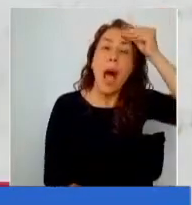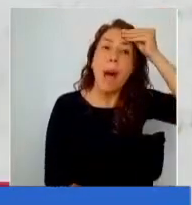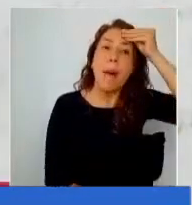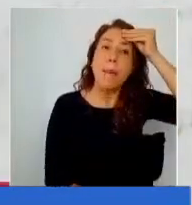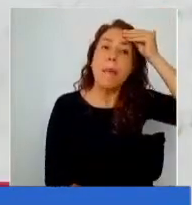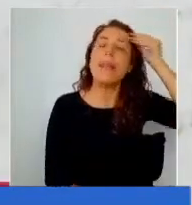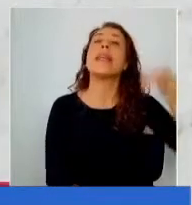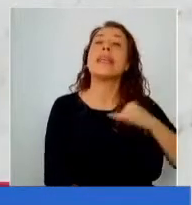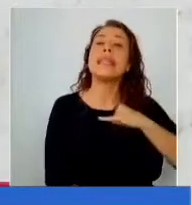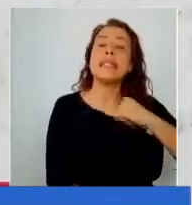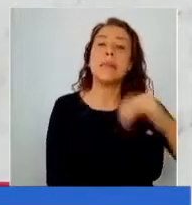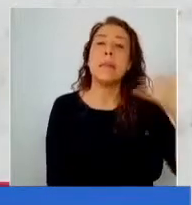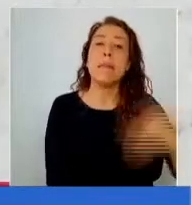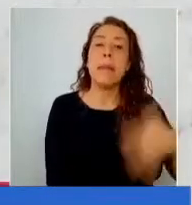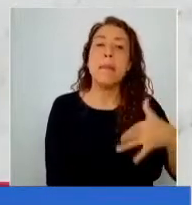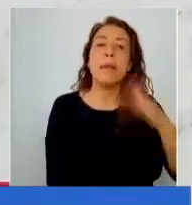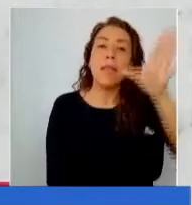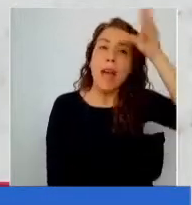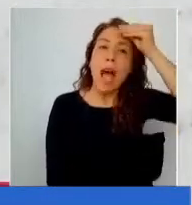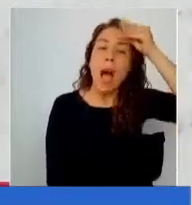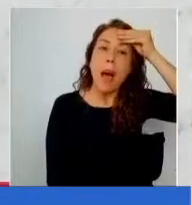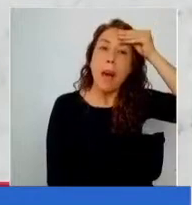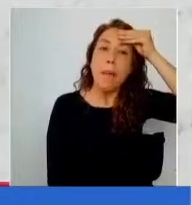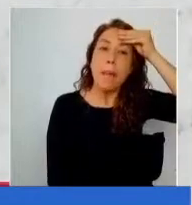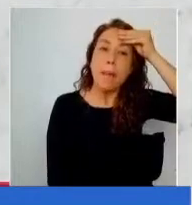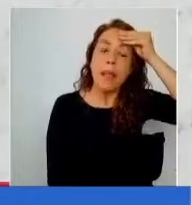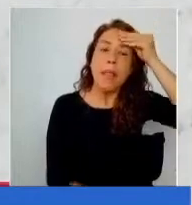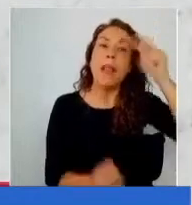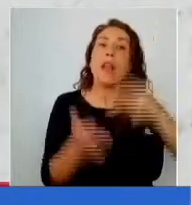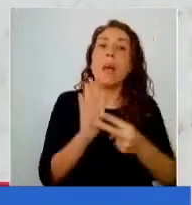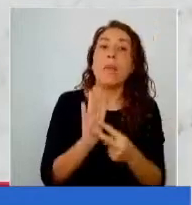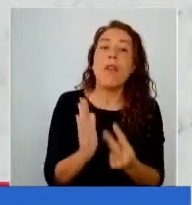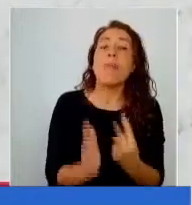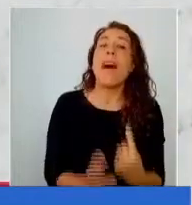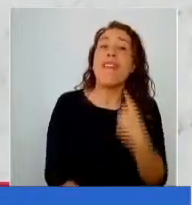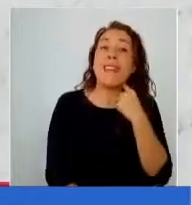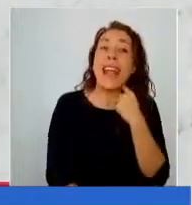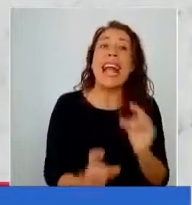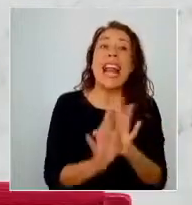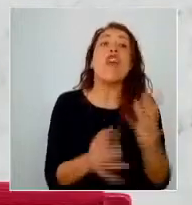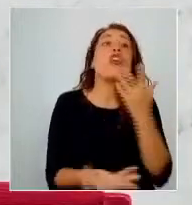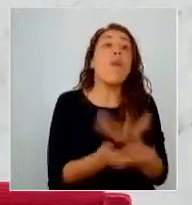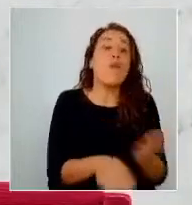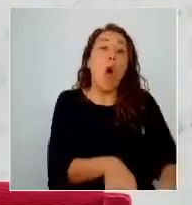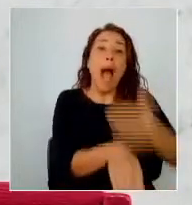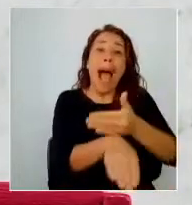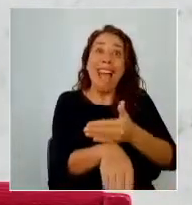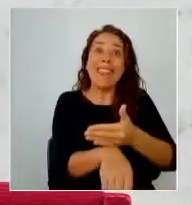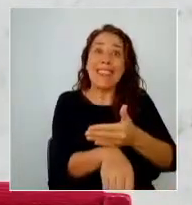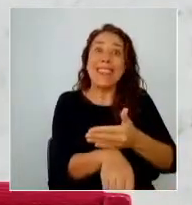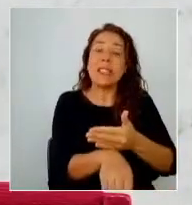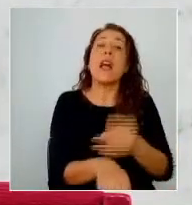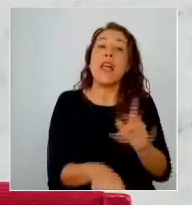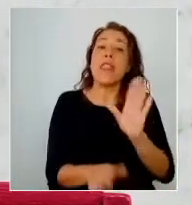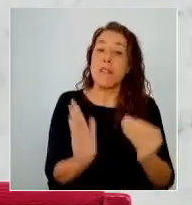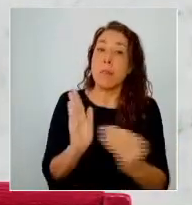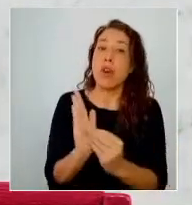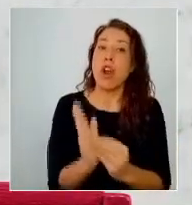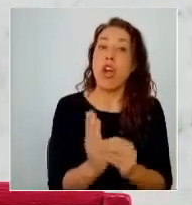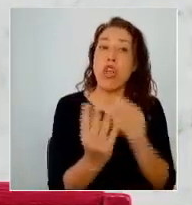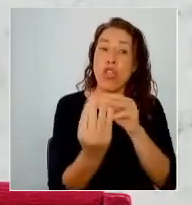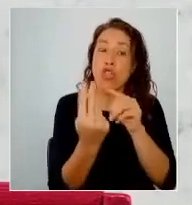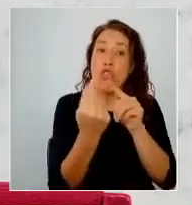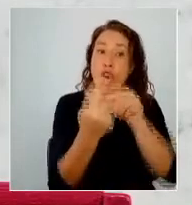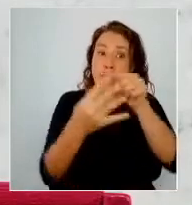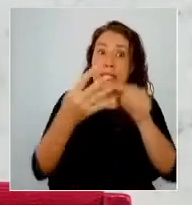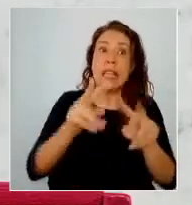es importante aprender de las falencias claras del proceso anterior y así establecer por un lado doce bordes constitucionales precisos